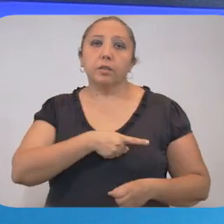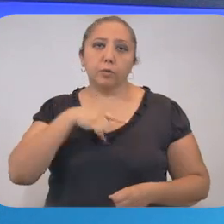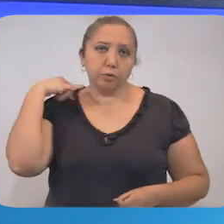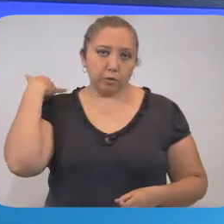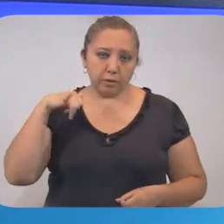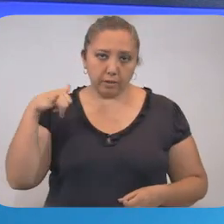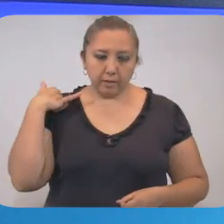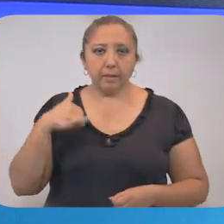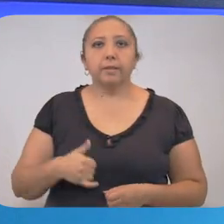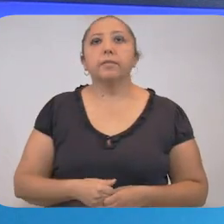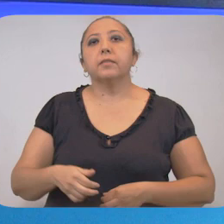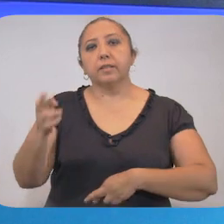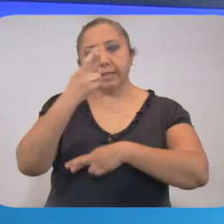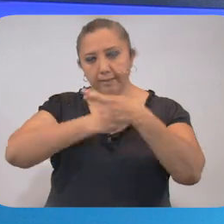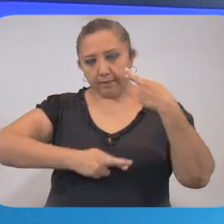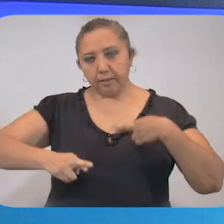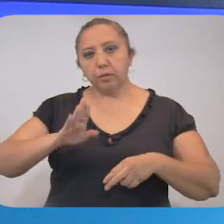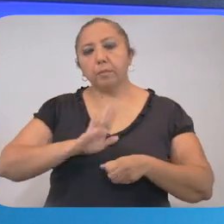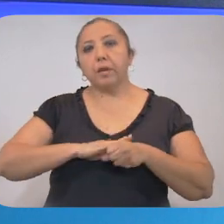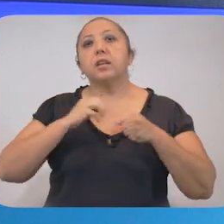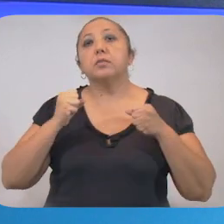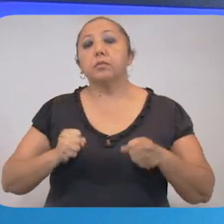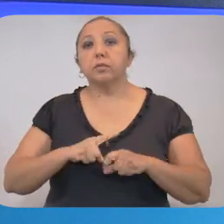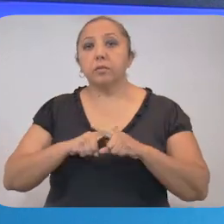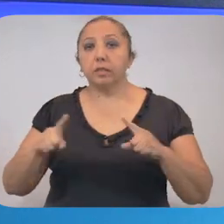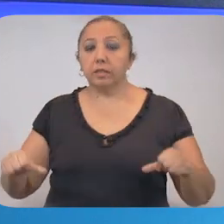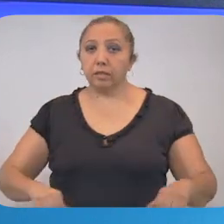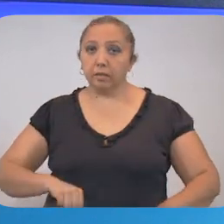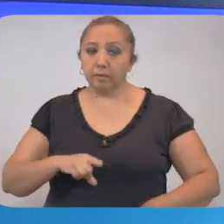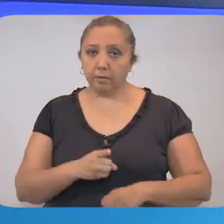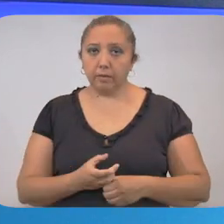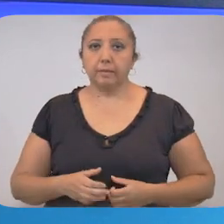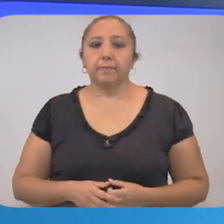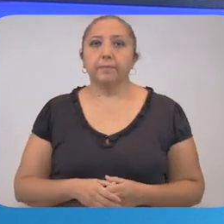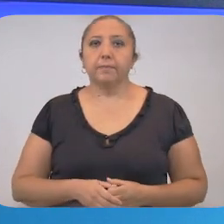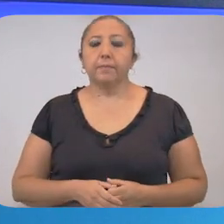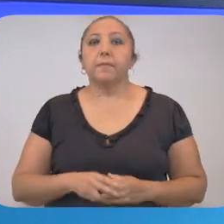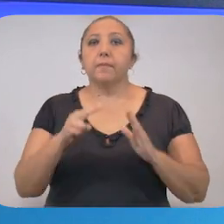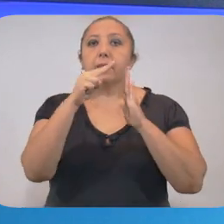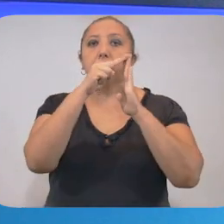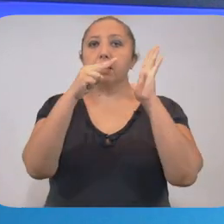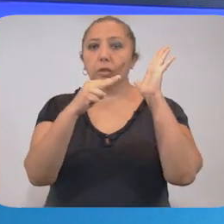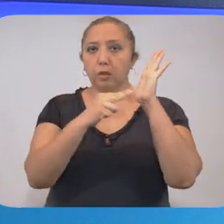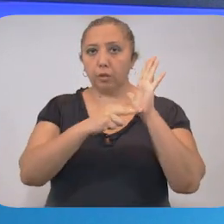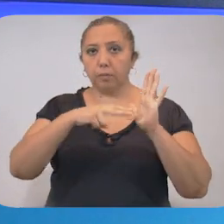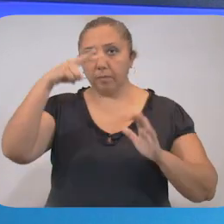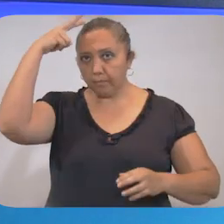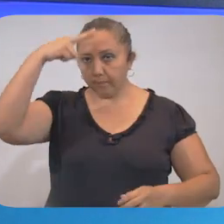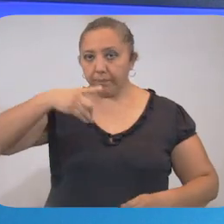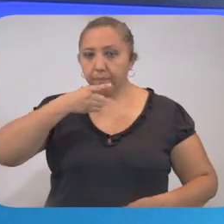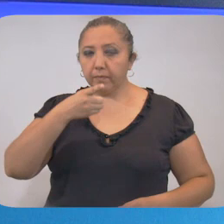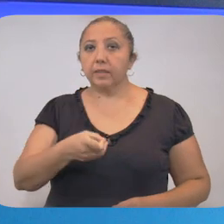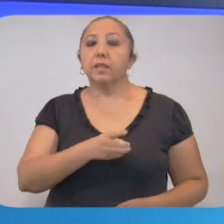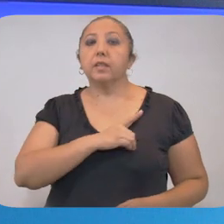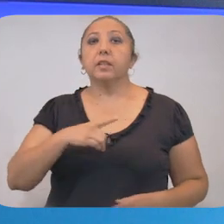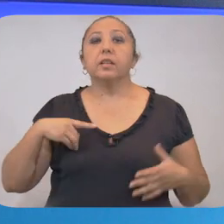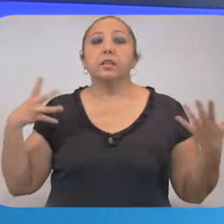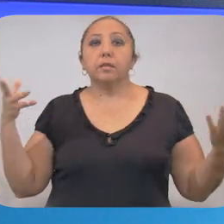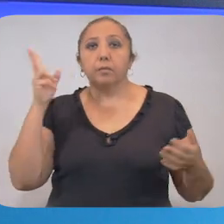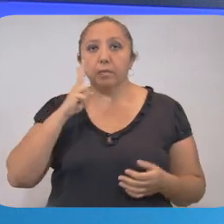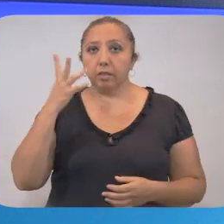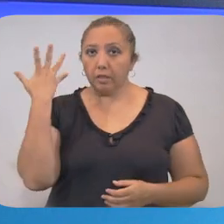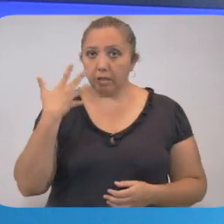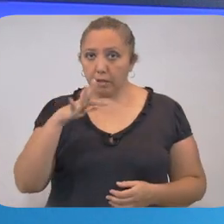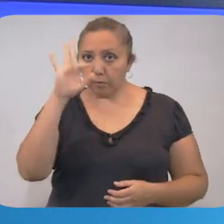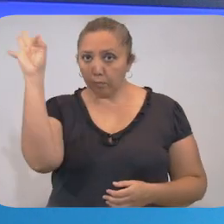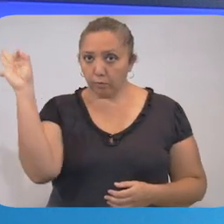de los yucatecos y preparar un retorno seguro a diversas actividades. La norma de la Federación marca que se deben realizar pruebas al